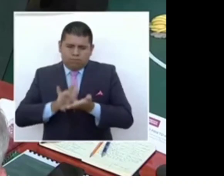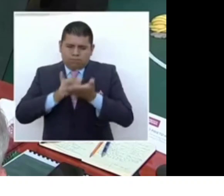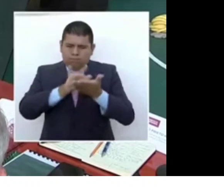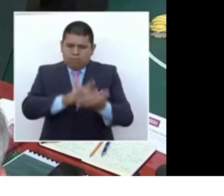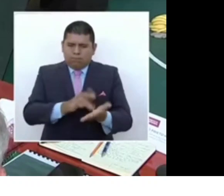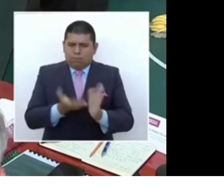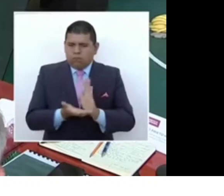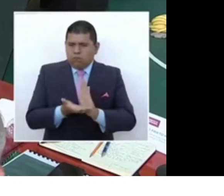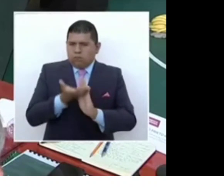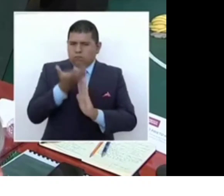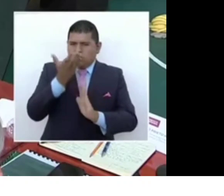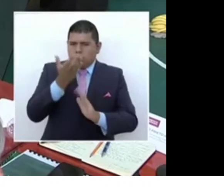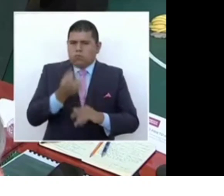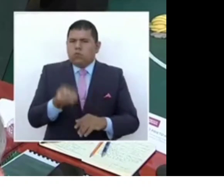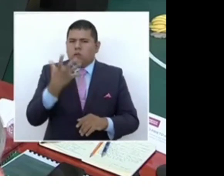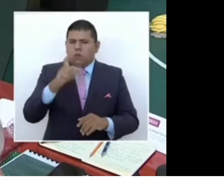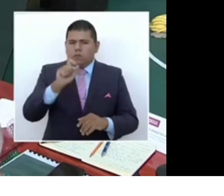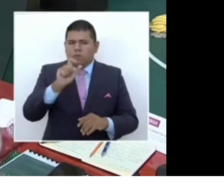de